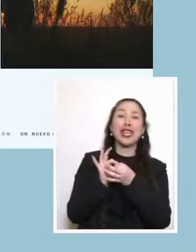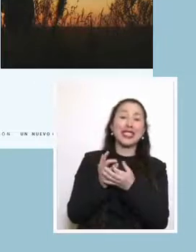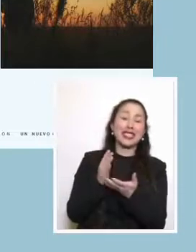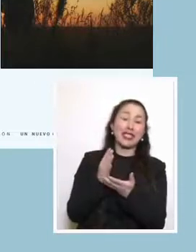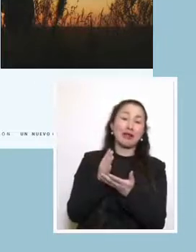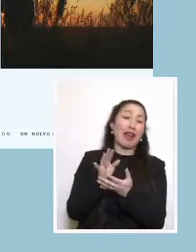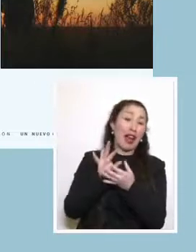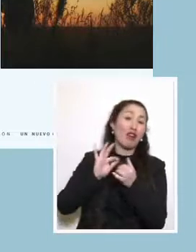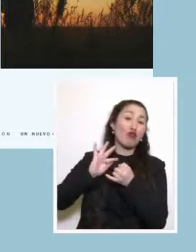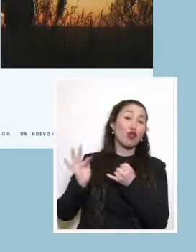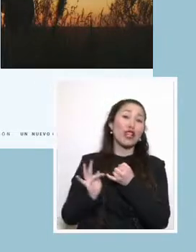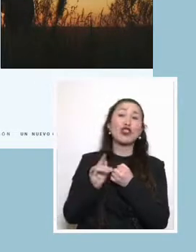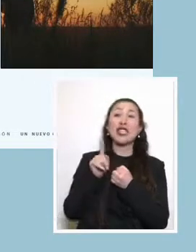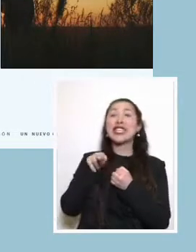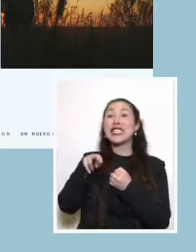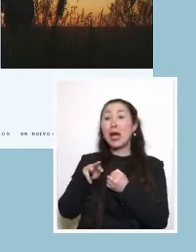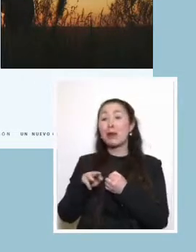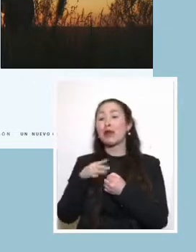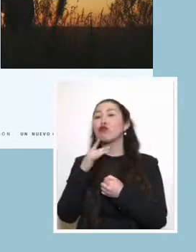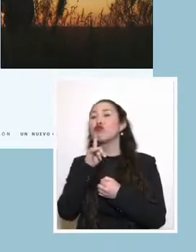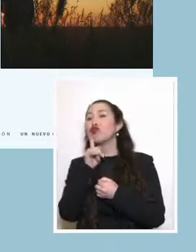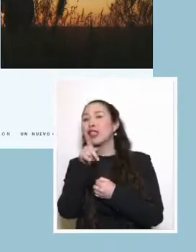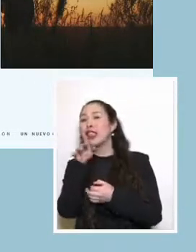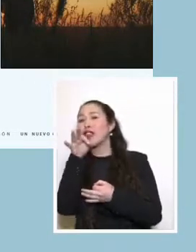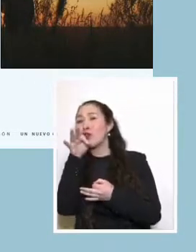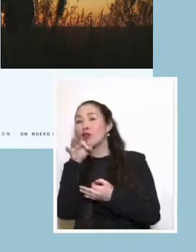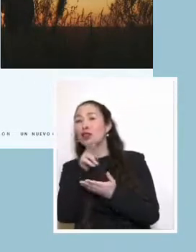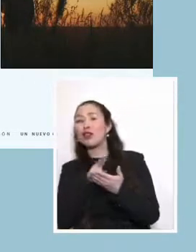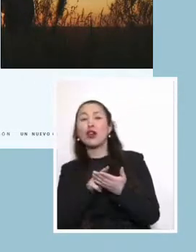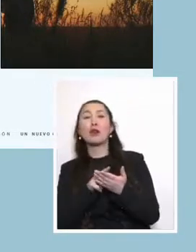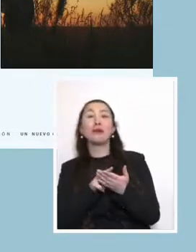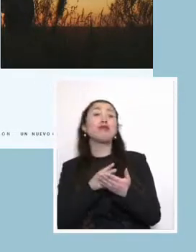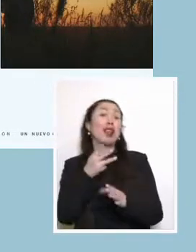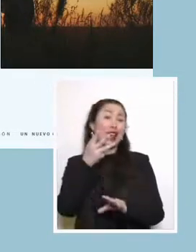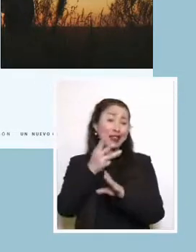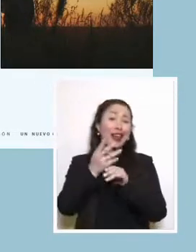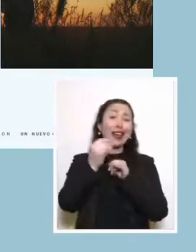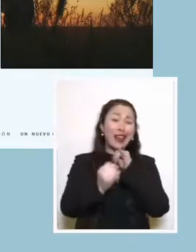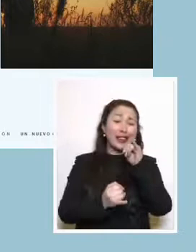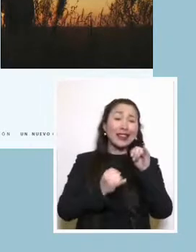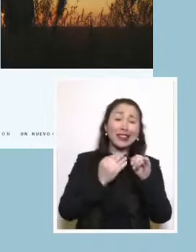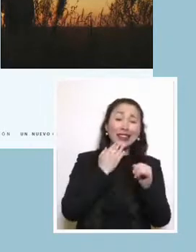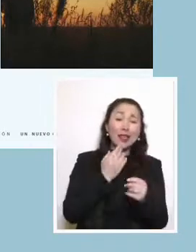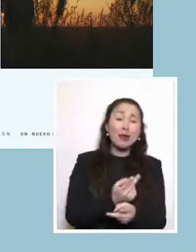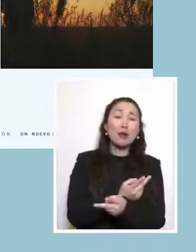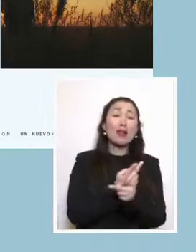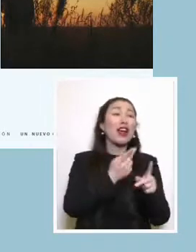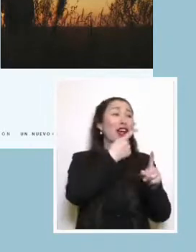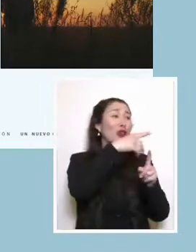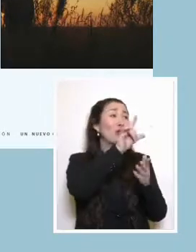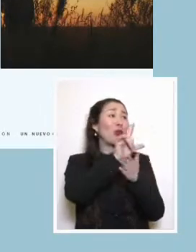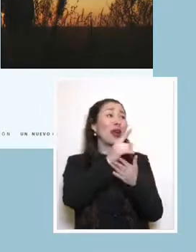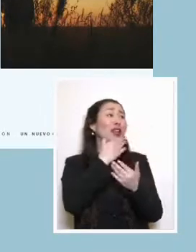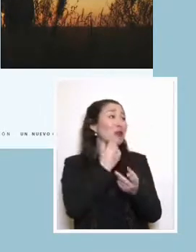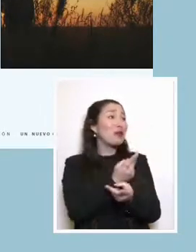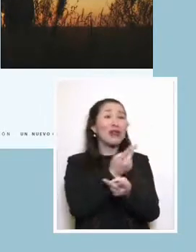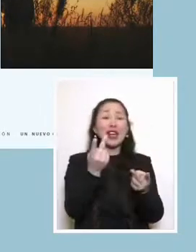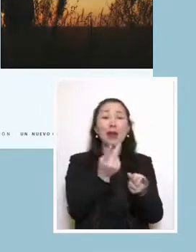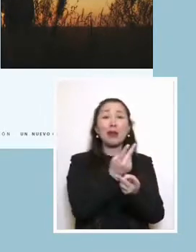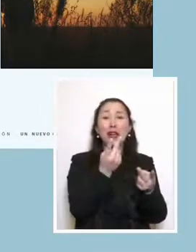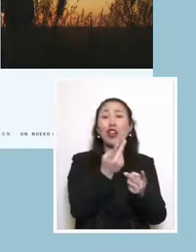informe. Y menciono que está en la página web y muchas otras páginas, junto